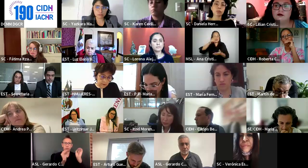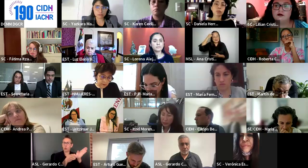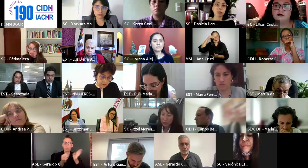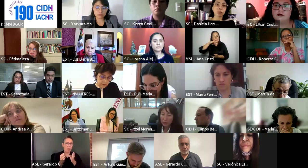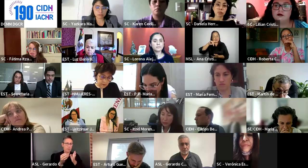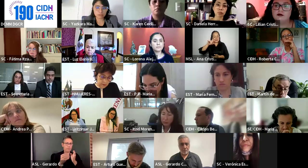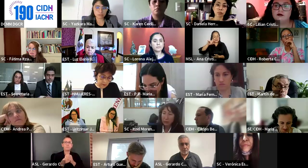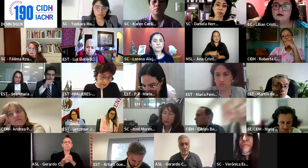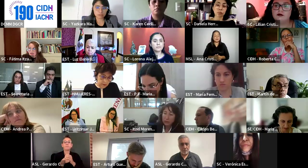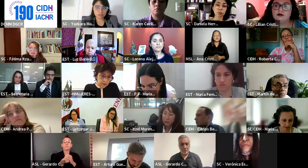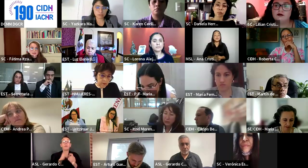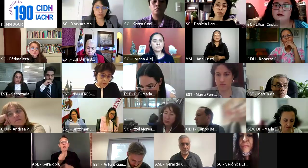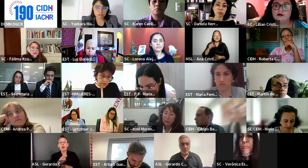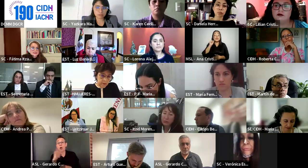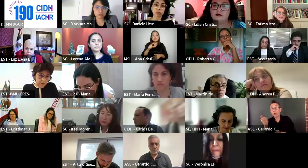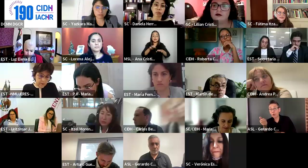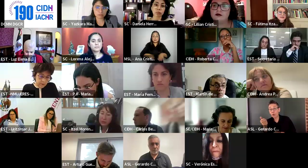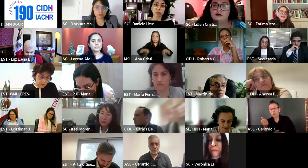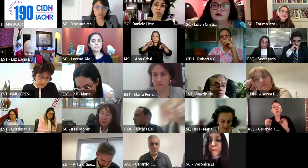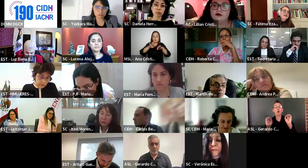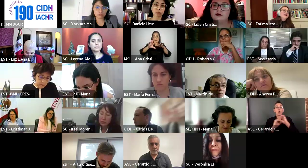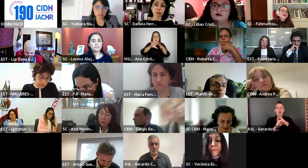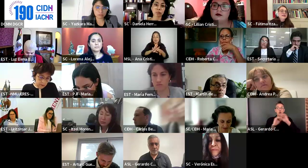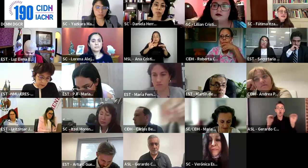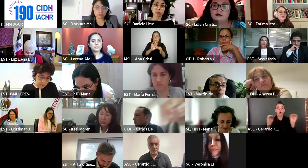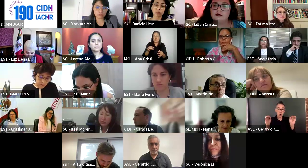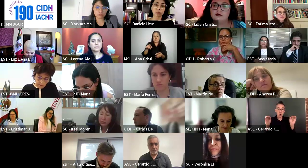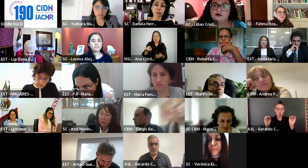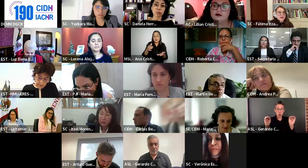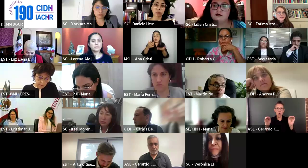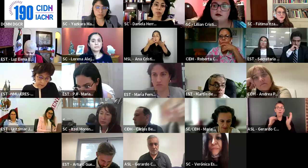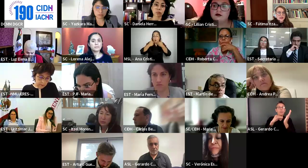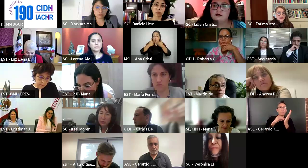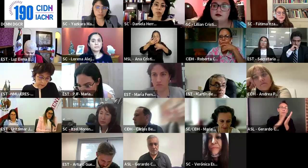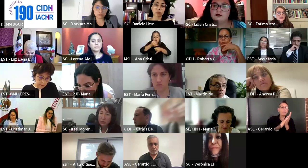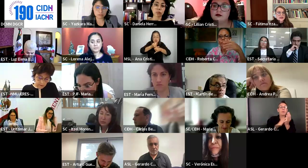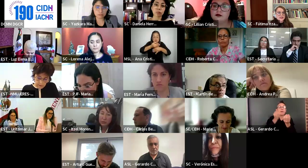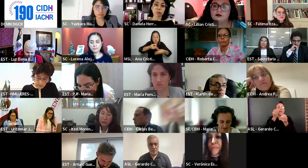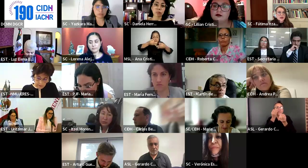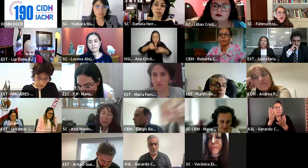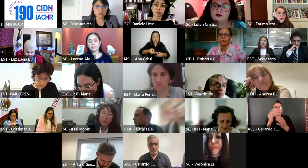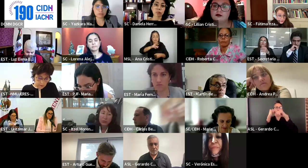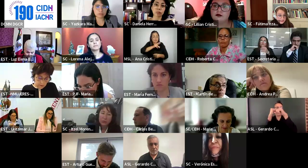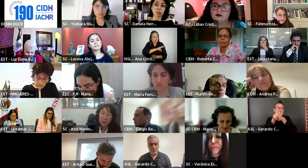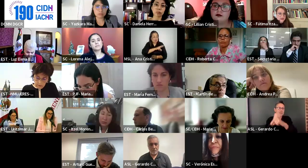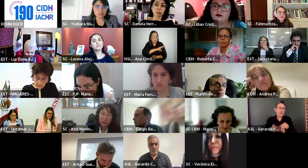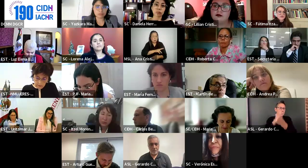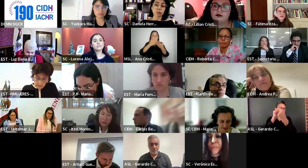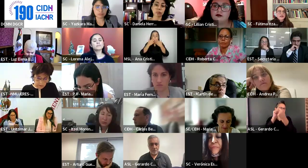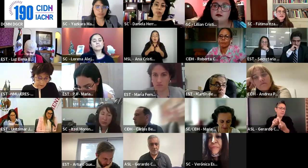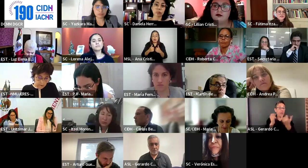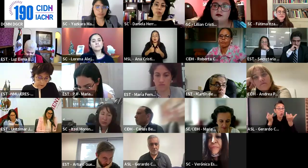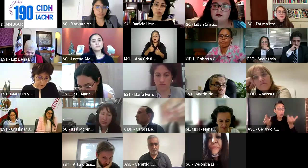es importante mencionar que no existen datos particulares